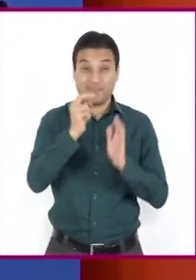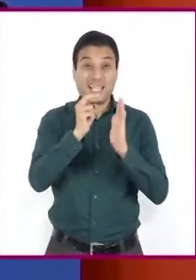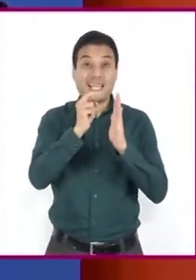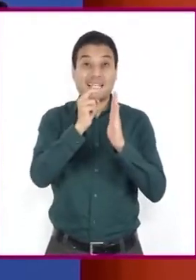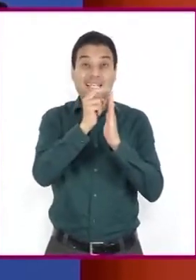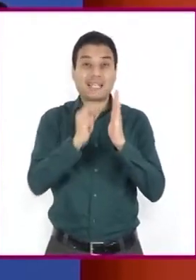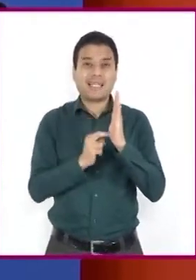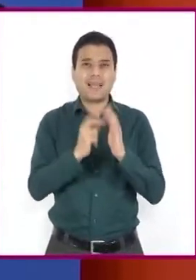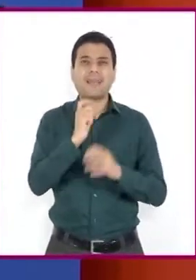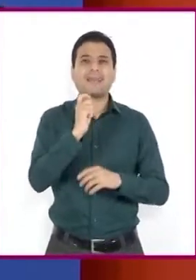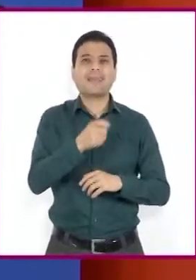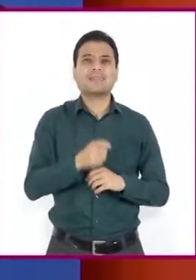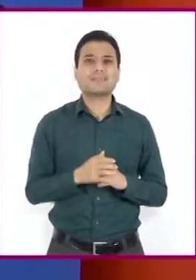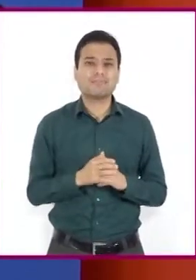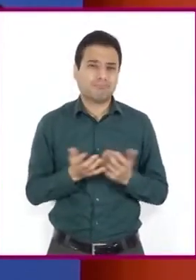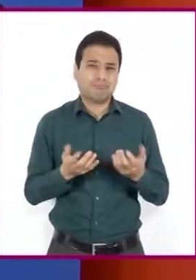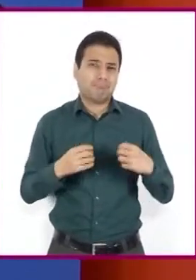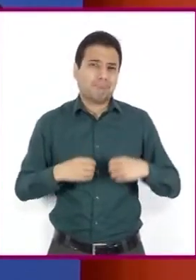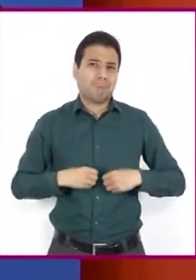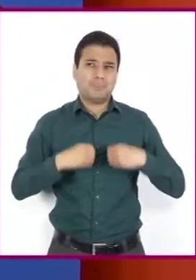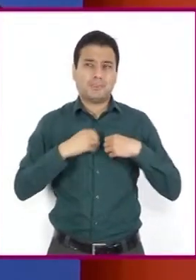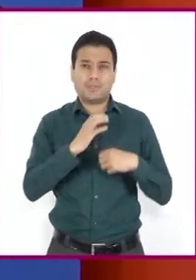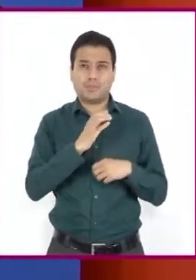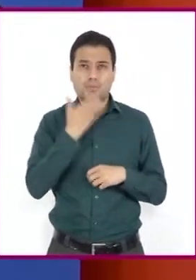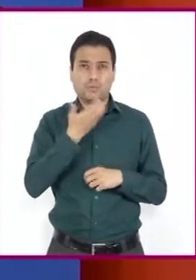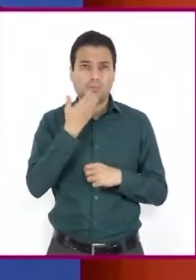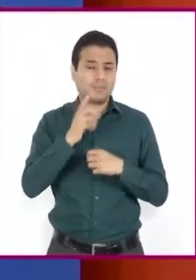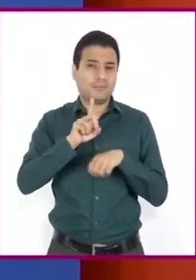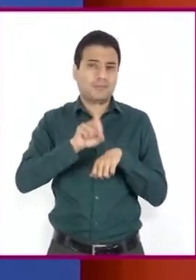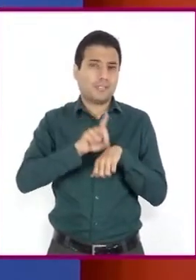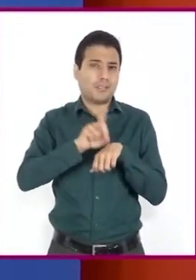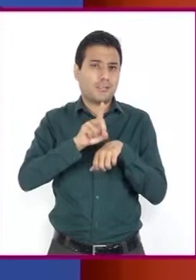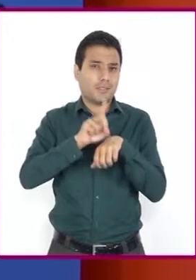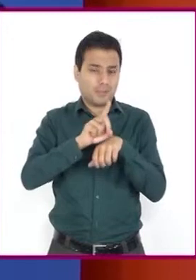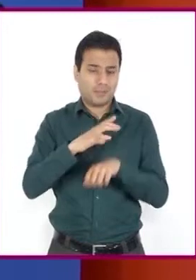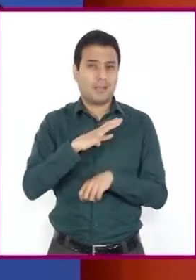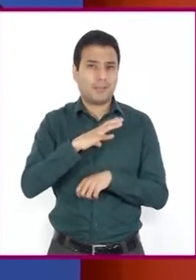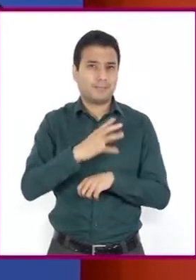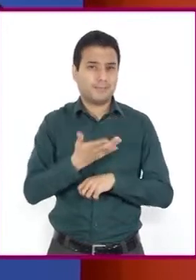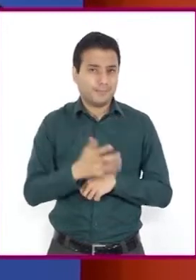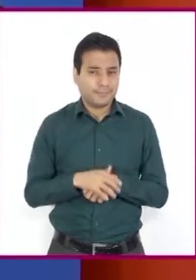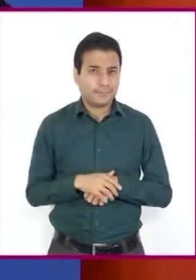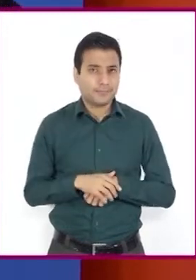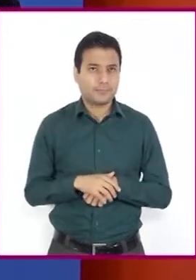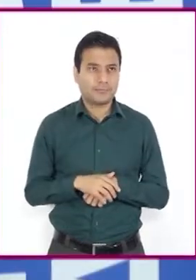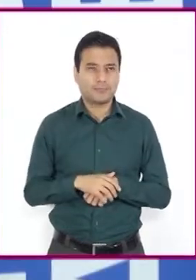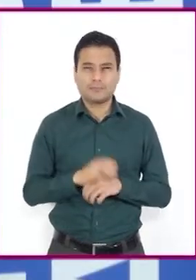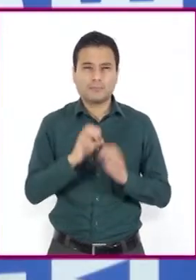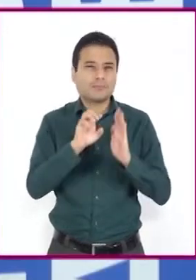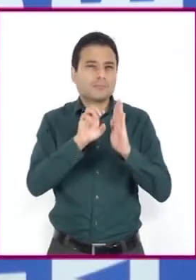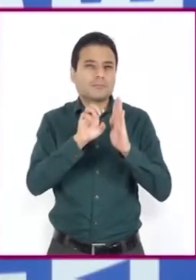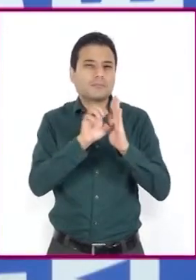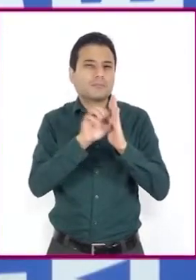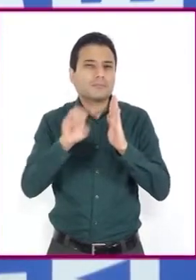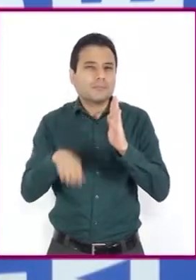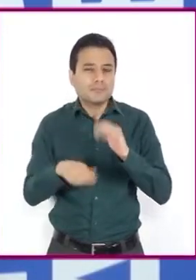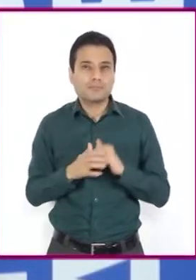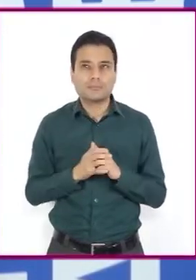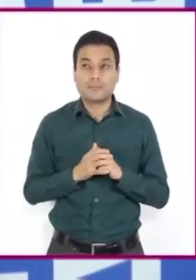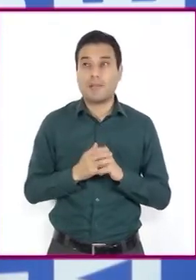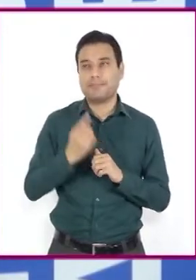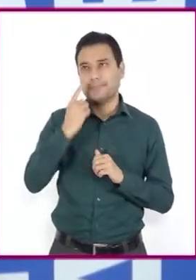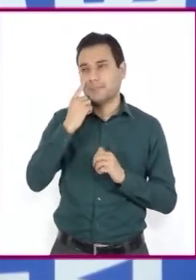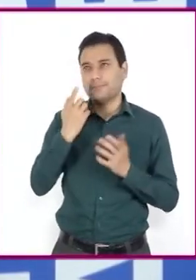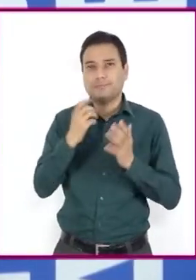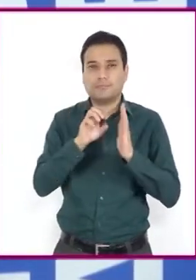reglamentos forman parte de nuestra vida diaria y los usamos en diversas situaciones. ¿Cuáles se te ocurren a ti? Bueno, pues